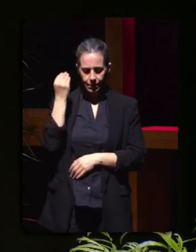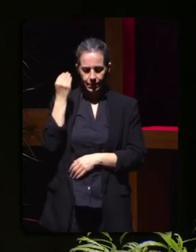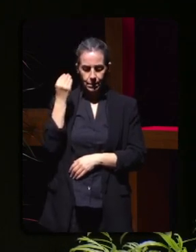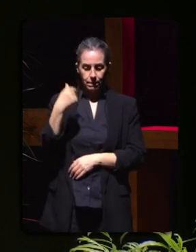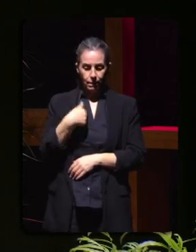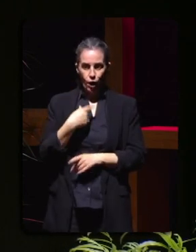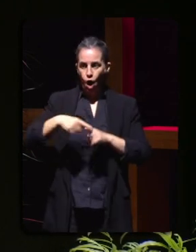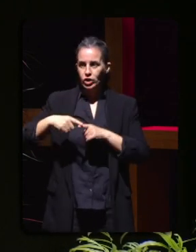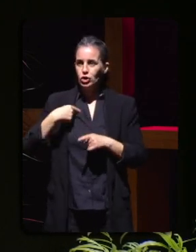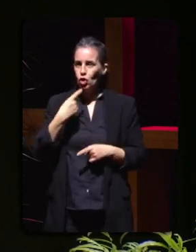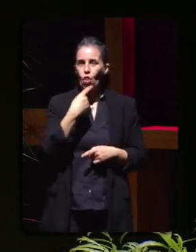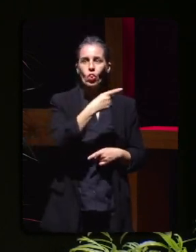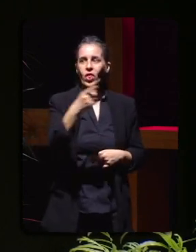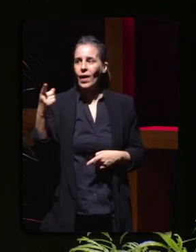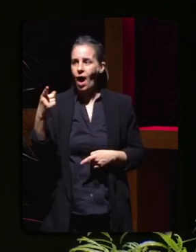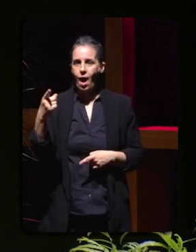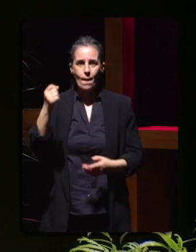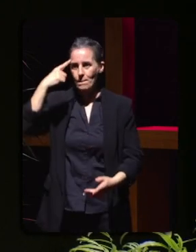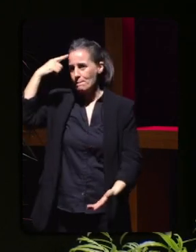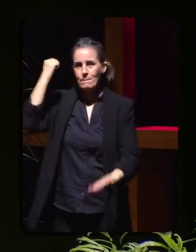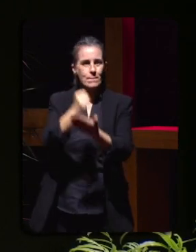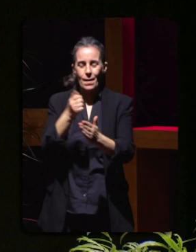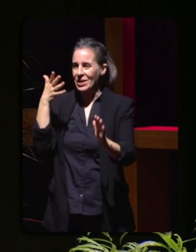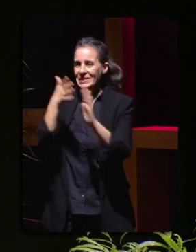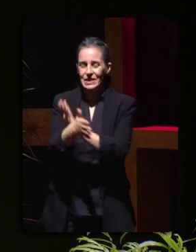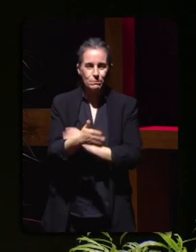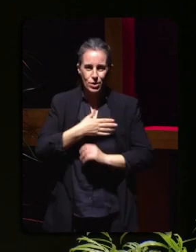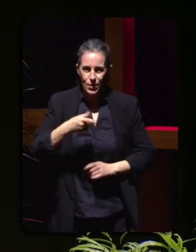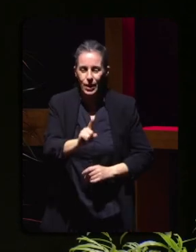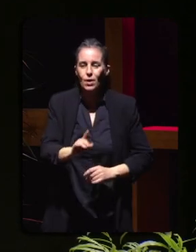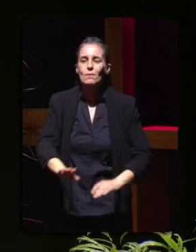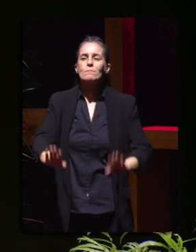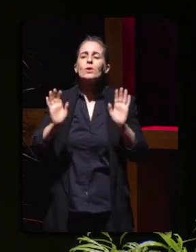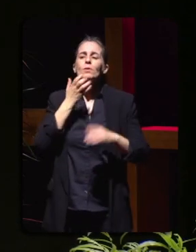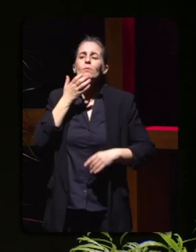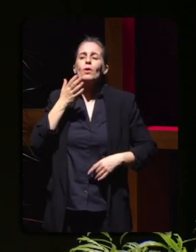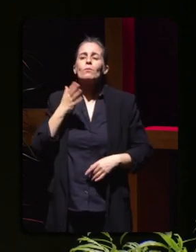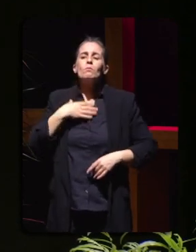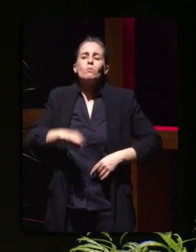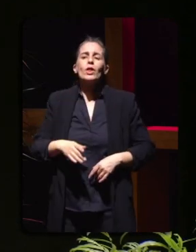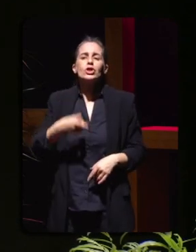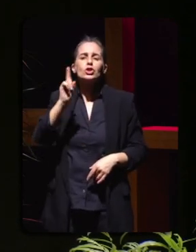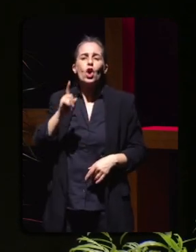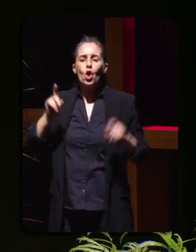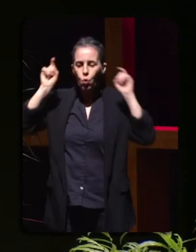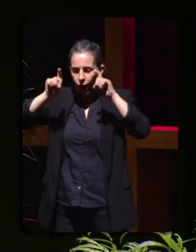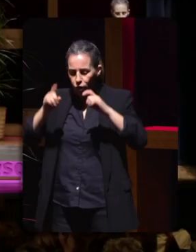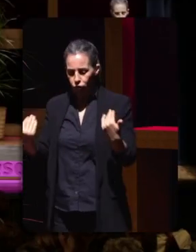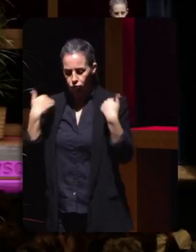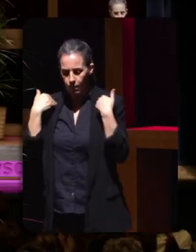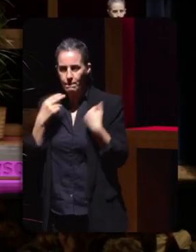se graben y que va la posteridad porque luego derrapó pero pensaba Y si solo votasemos las madres digo yo